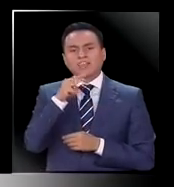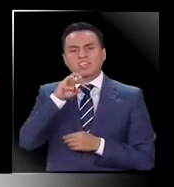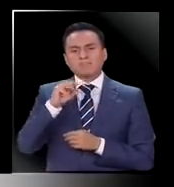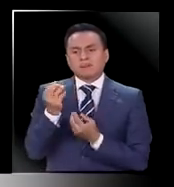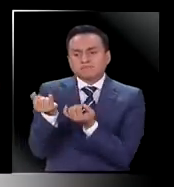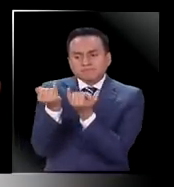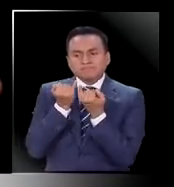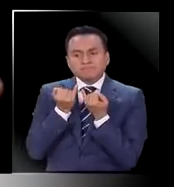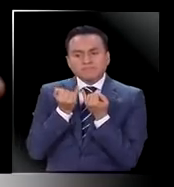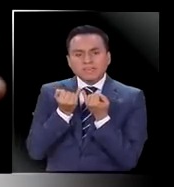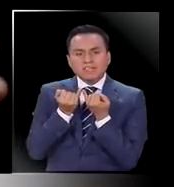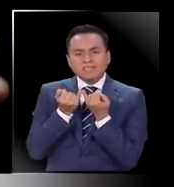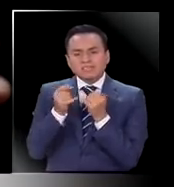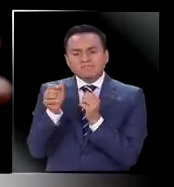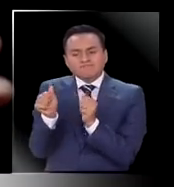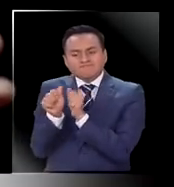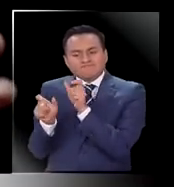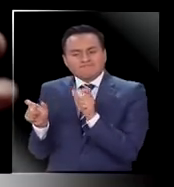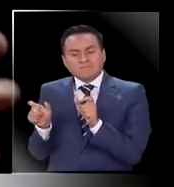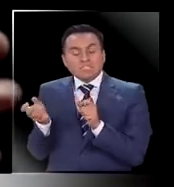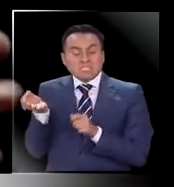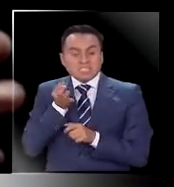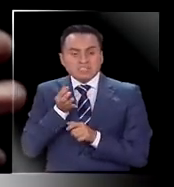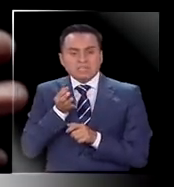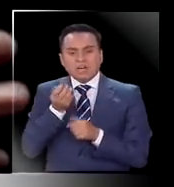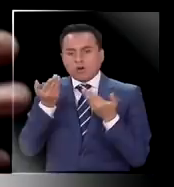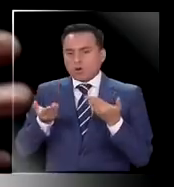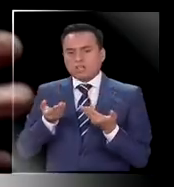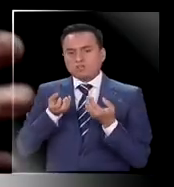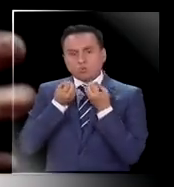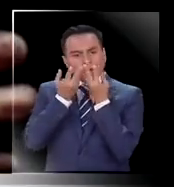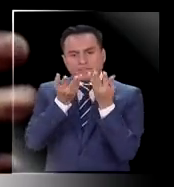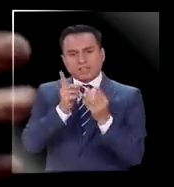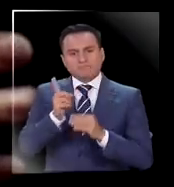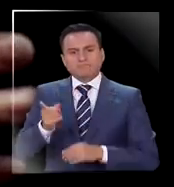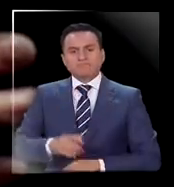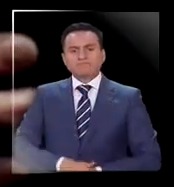Caradima. Sus más cercanos dicen que por ahora no va a hablar.